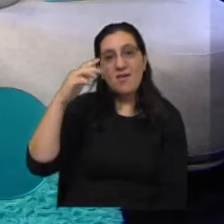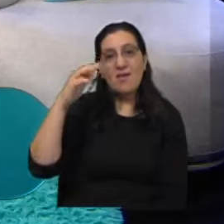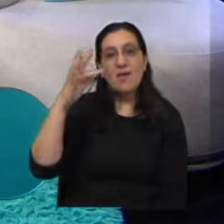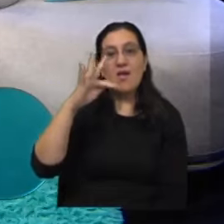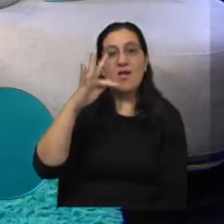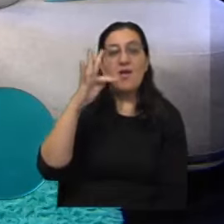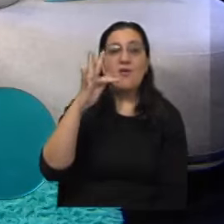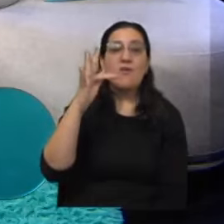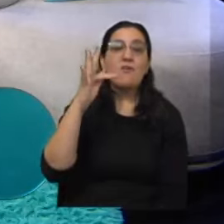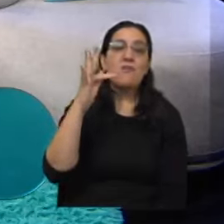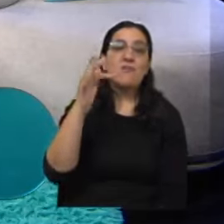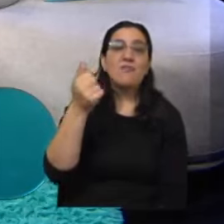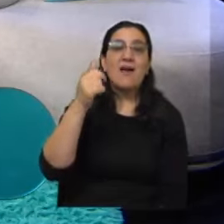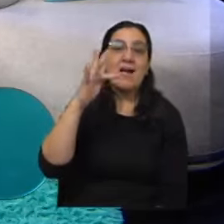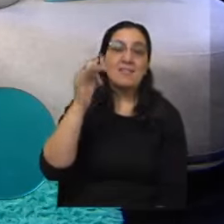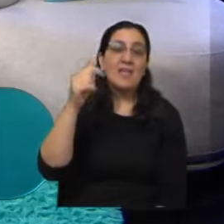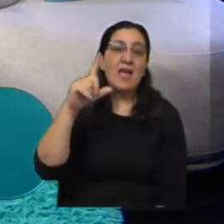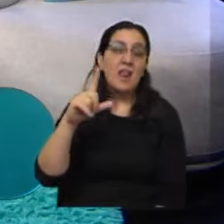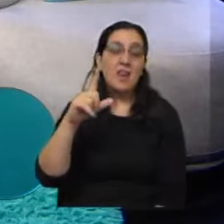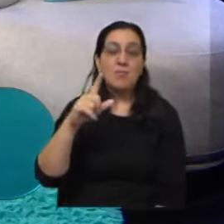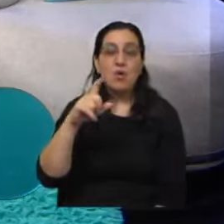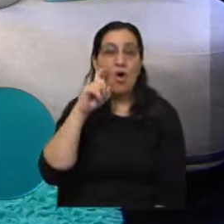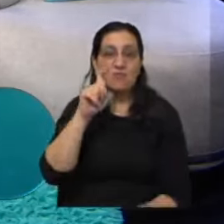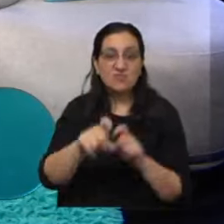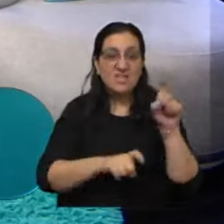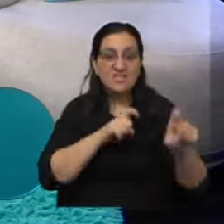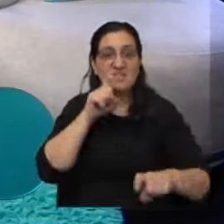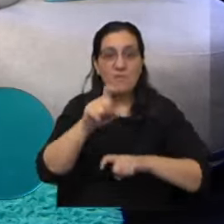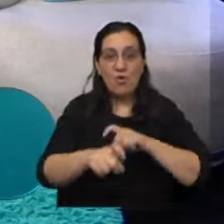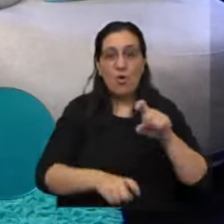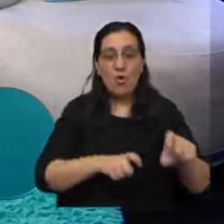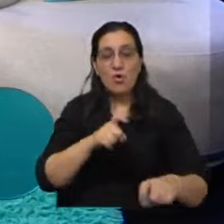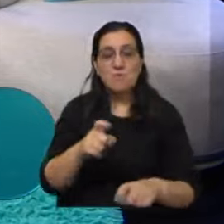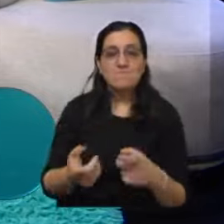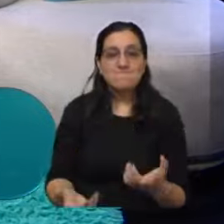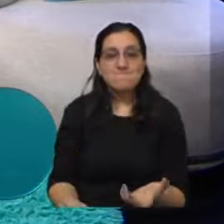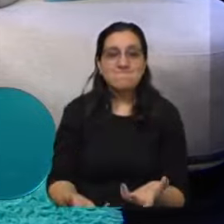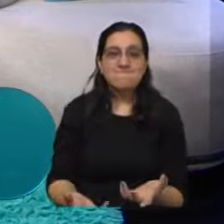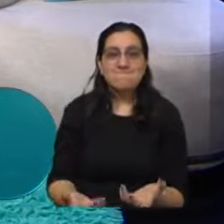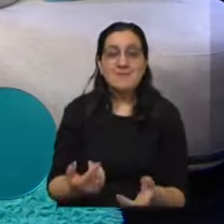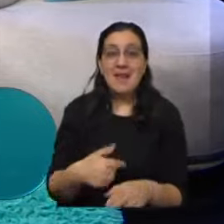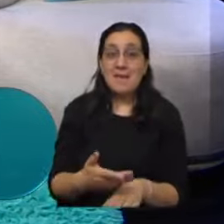qué bien. Por ahí. Cada uno fue parado, claro, como siempre, me encanta. Y en